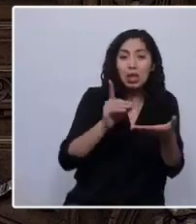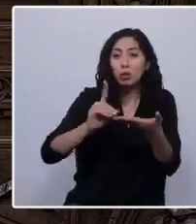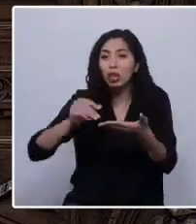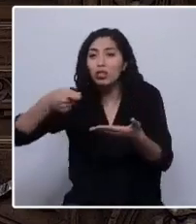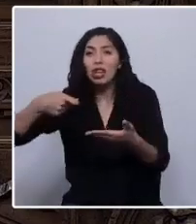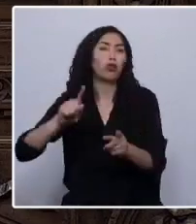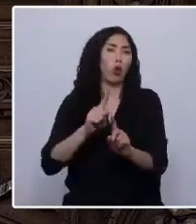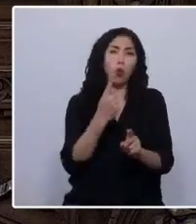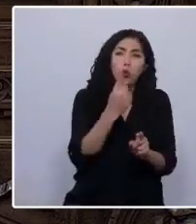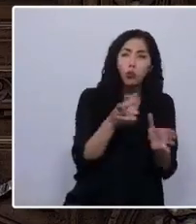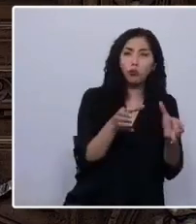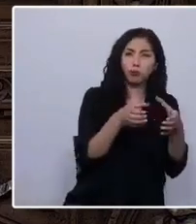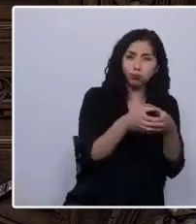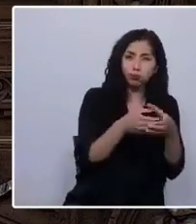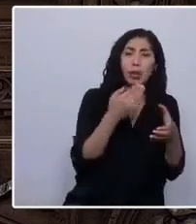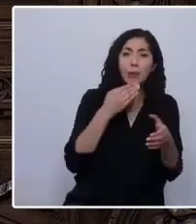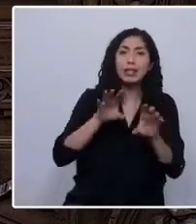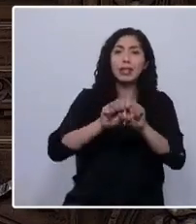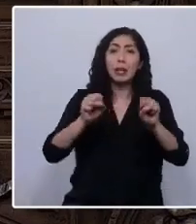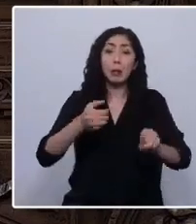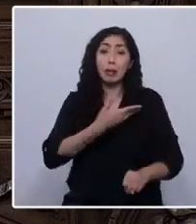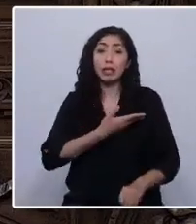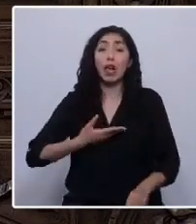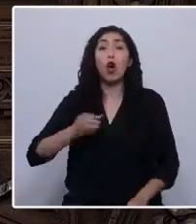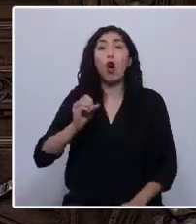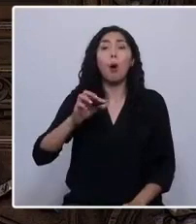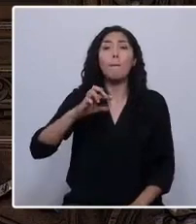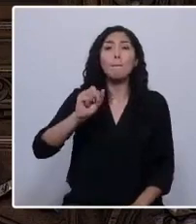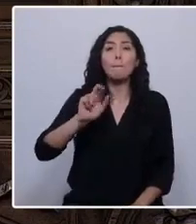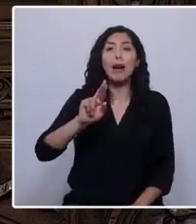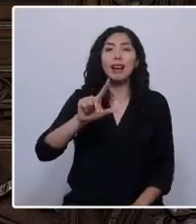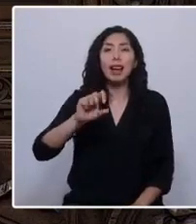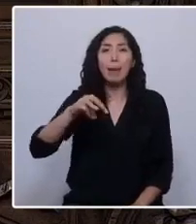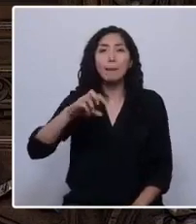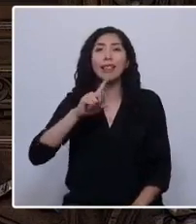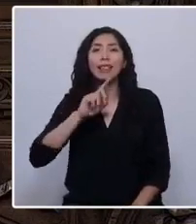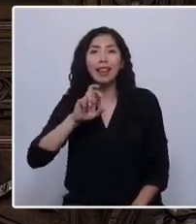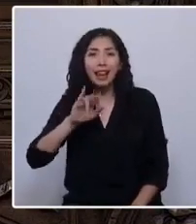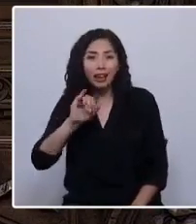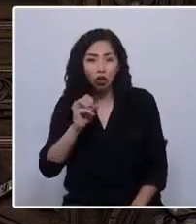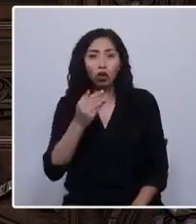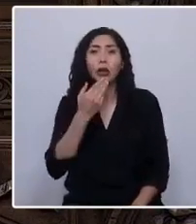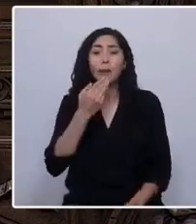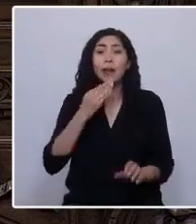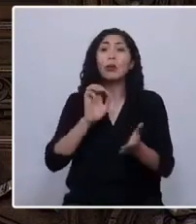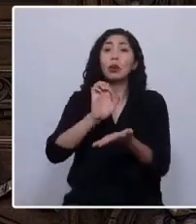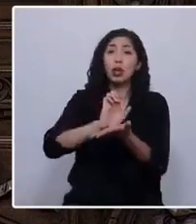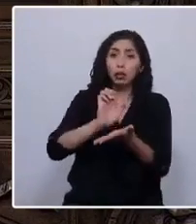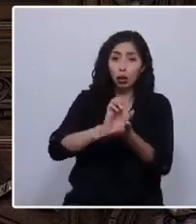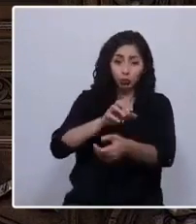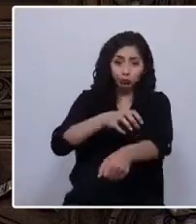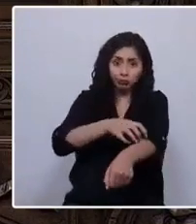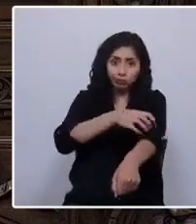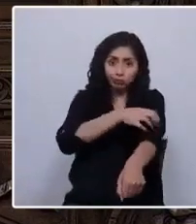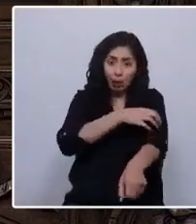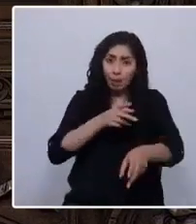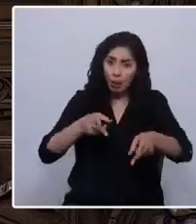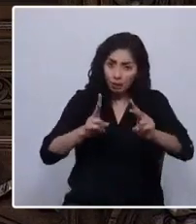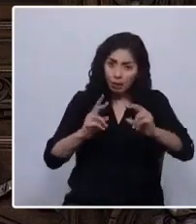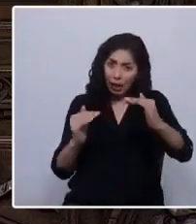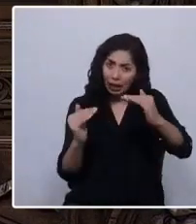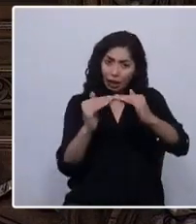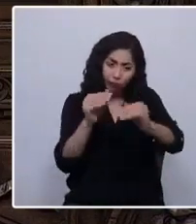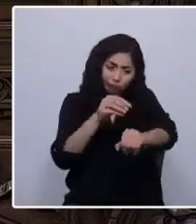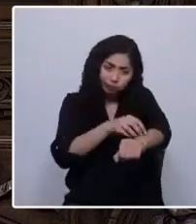sistema presidencial o parlamentario, un Estado regional que permita un desarrollo con equidad